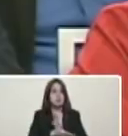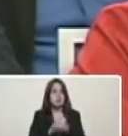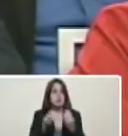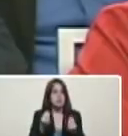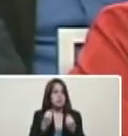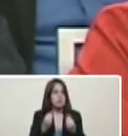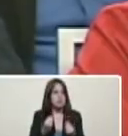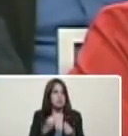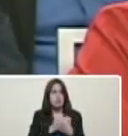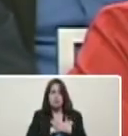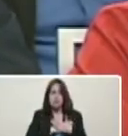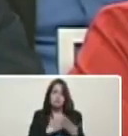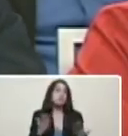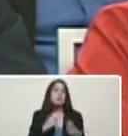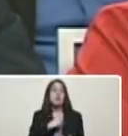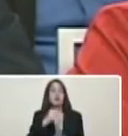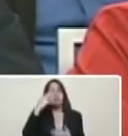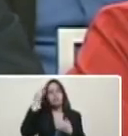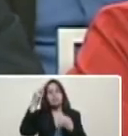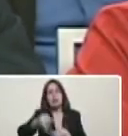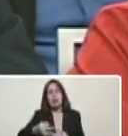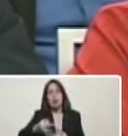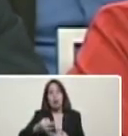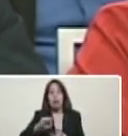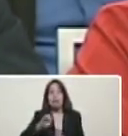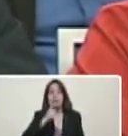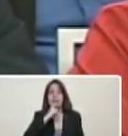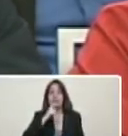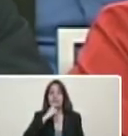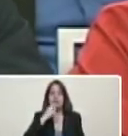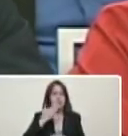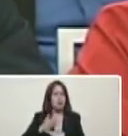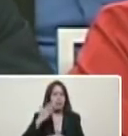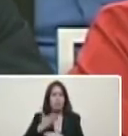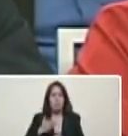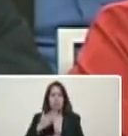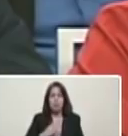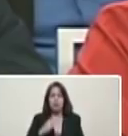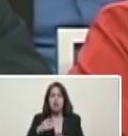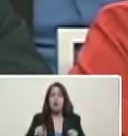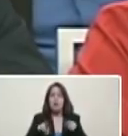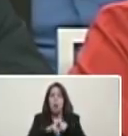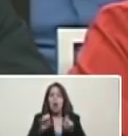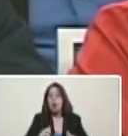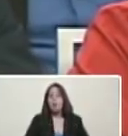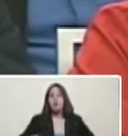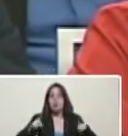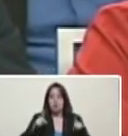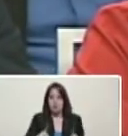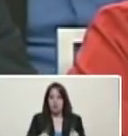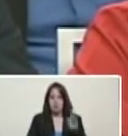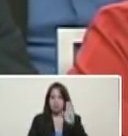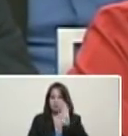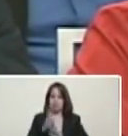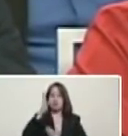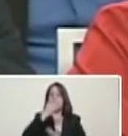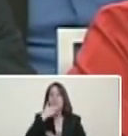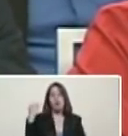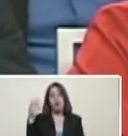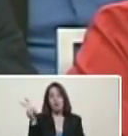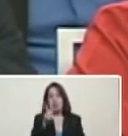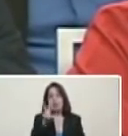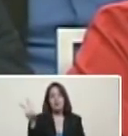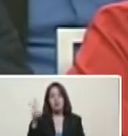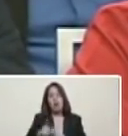hay que darle escala. Yo estoy seguro, presidente, que estas dificultades que estamos atravesando también son una gran oportunidad. Una gran oportunidad de que surja una nueva Venezuela, una nueva